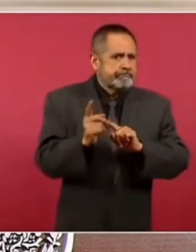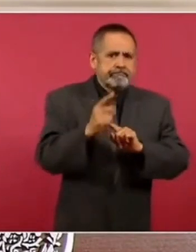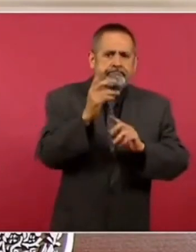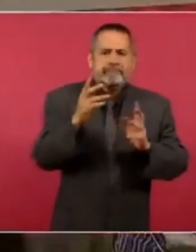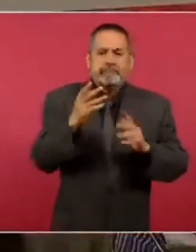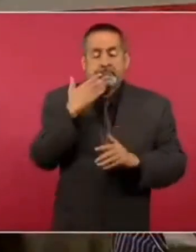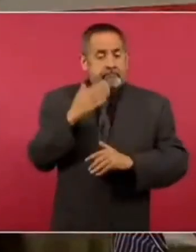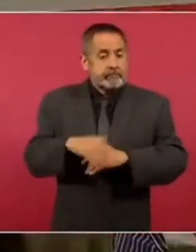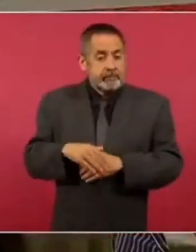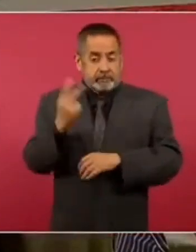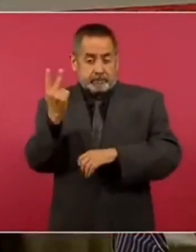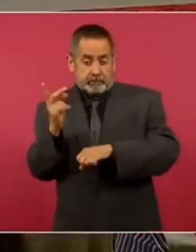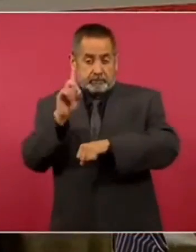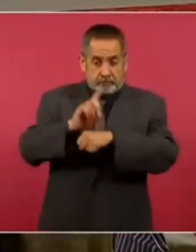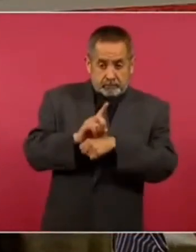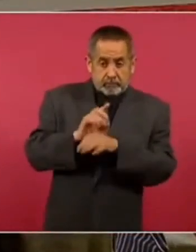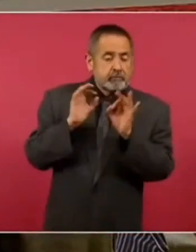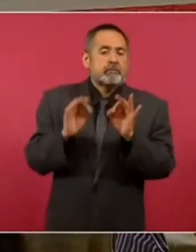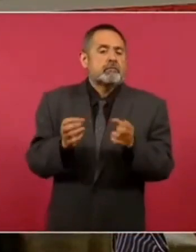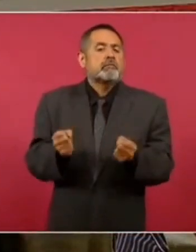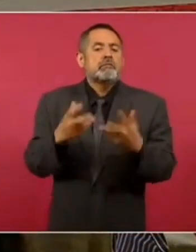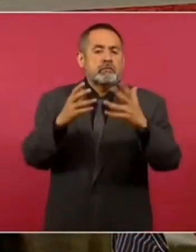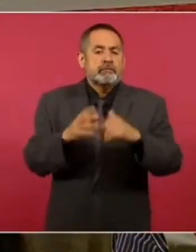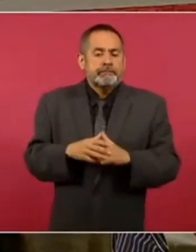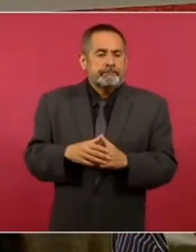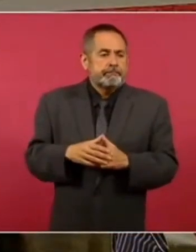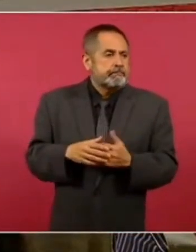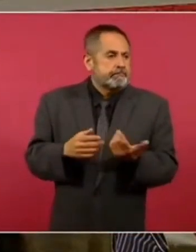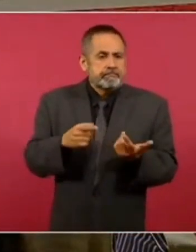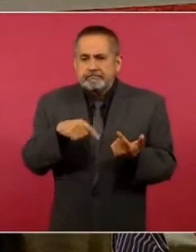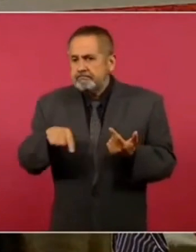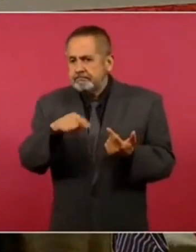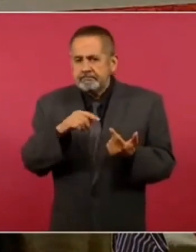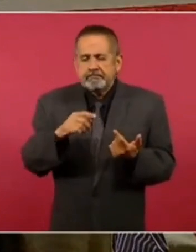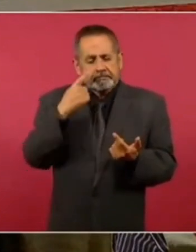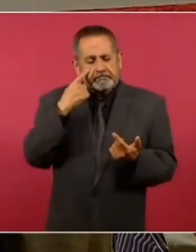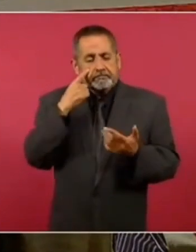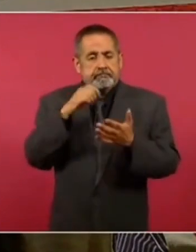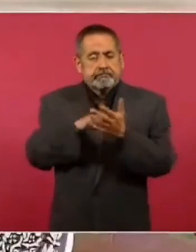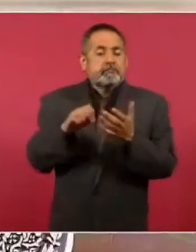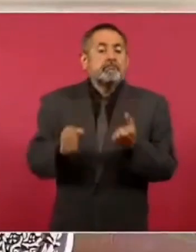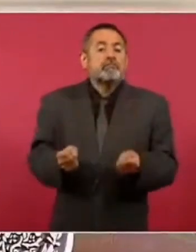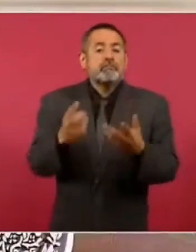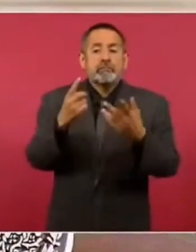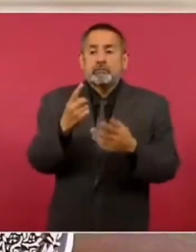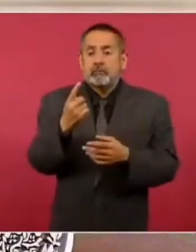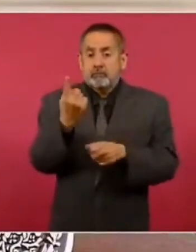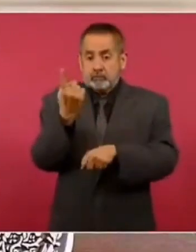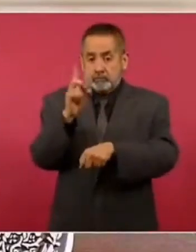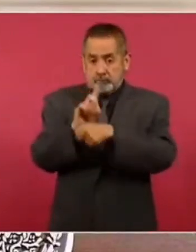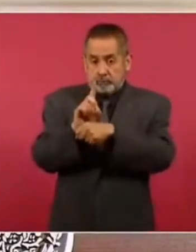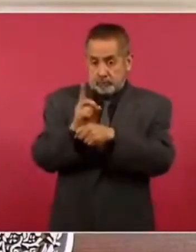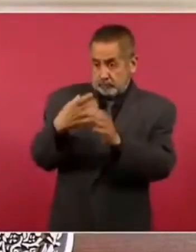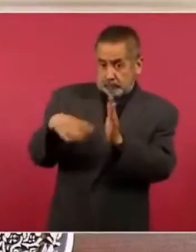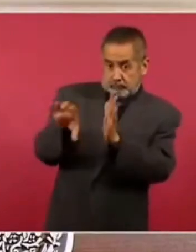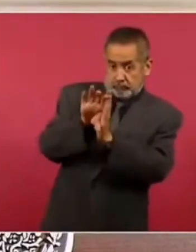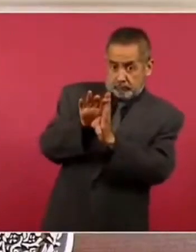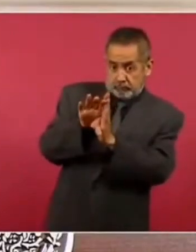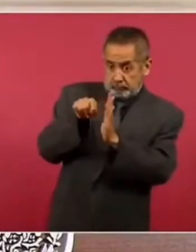que se realizan en un quirófano, lo que se conoce como la productividad de un quirófano, es decir, cuántas cirugías se realizan en un